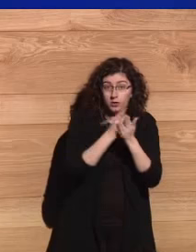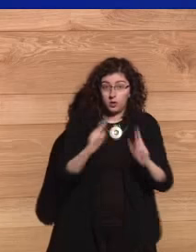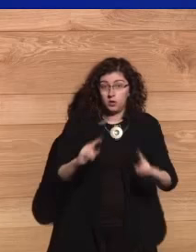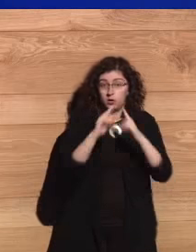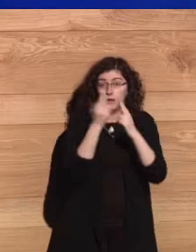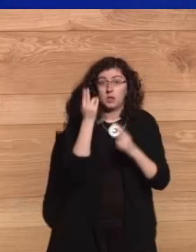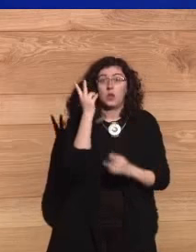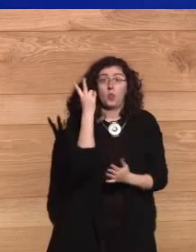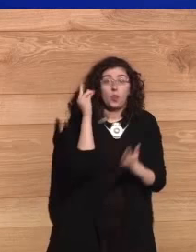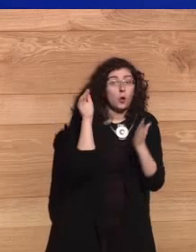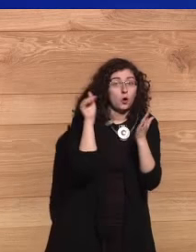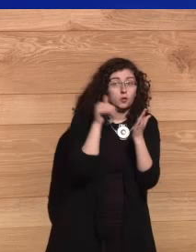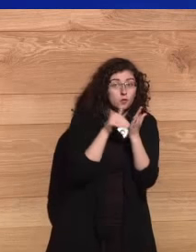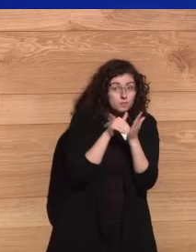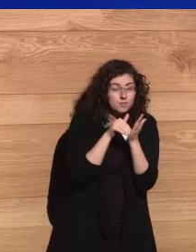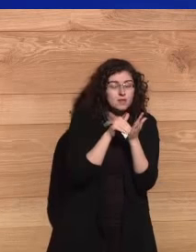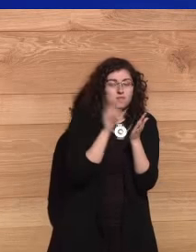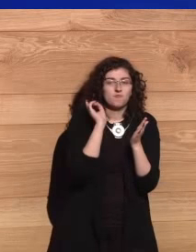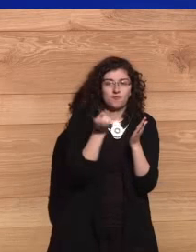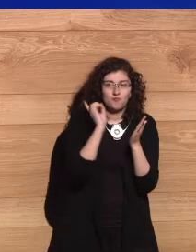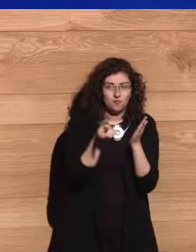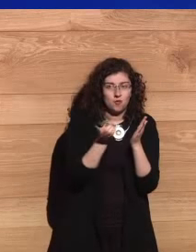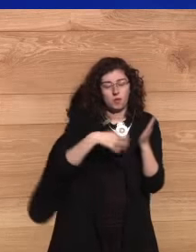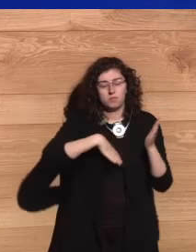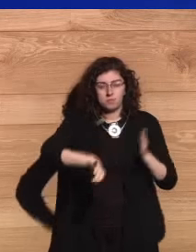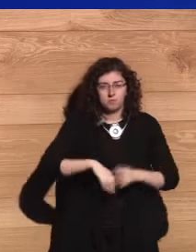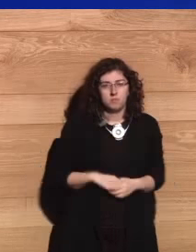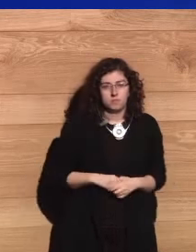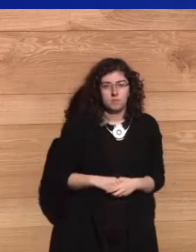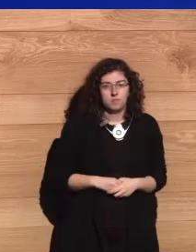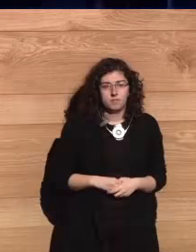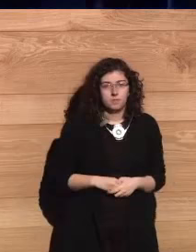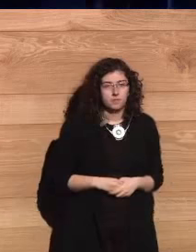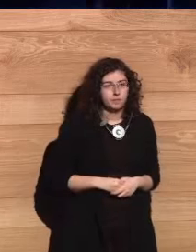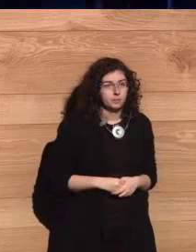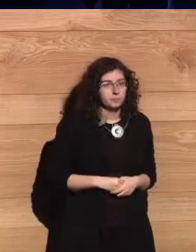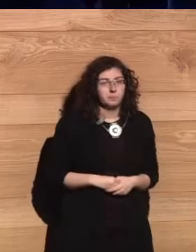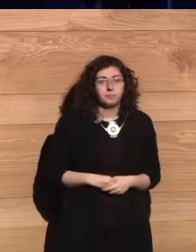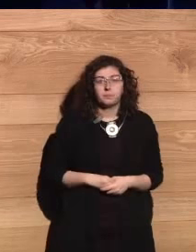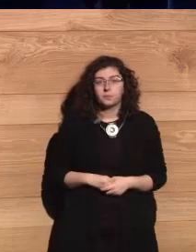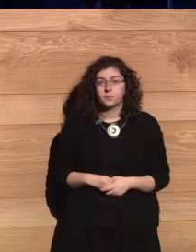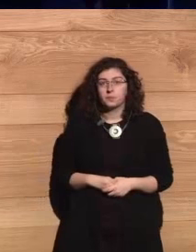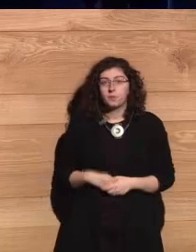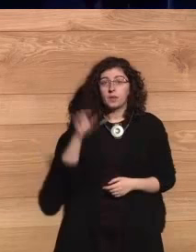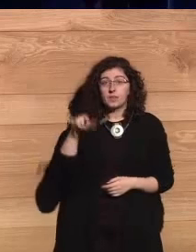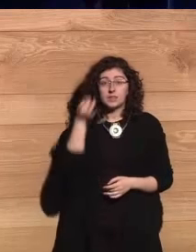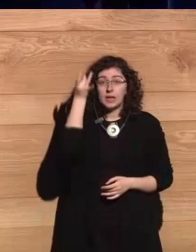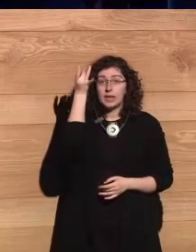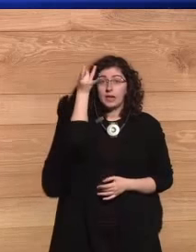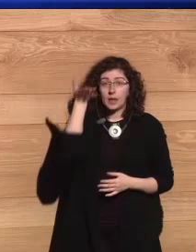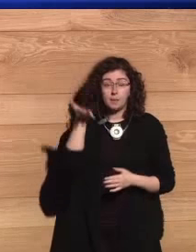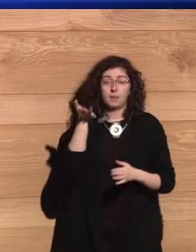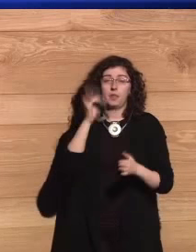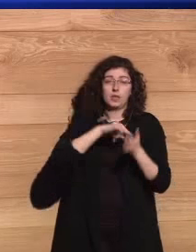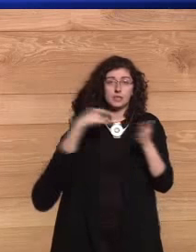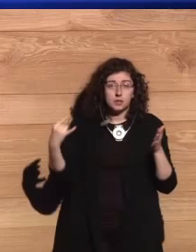solo 2.000 toneladas. Esto resulta de estas invenciones tecnológicas